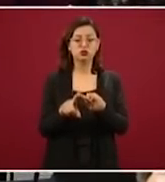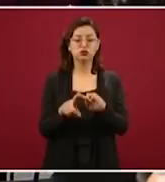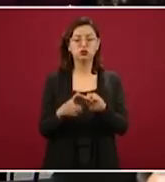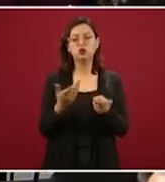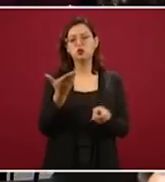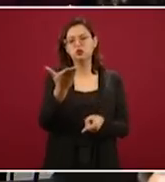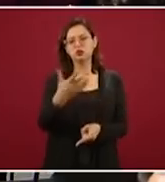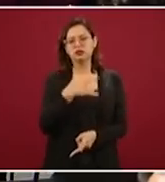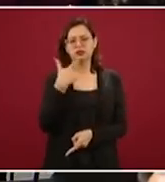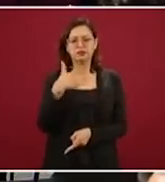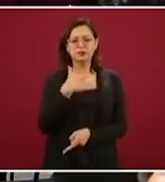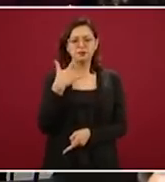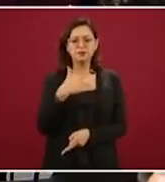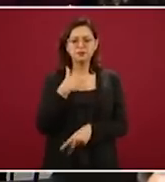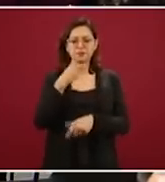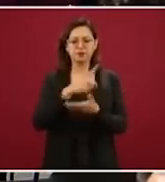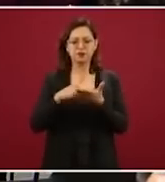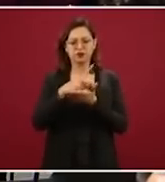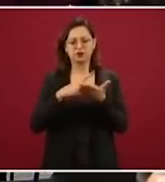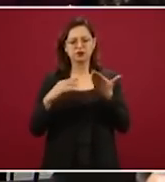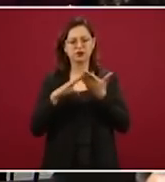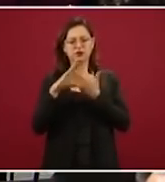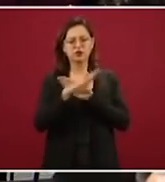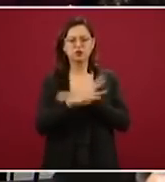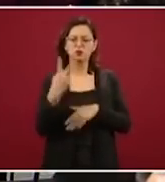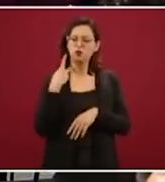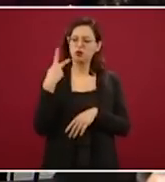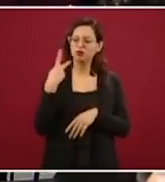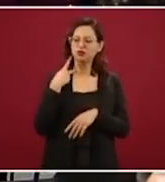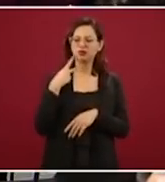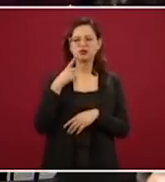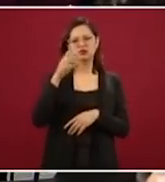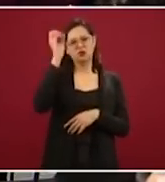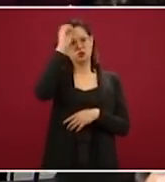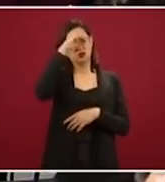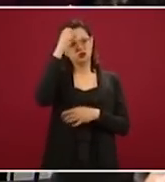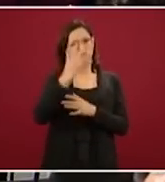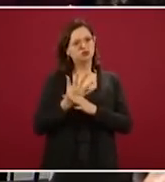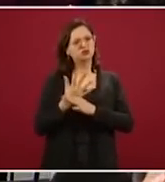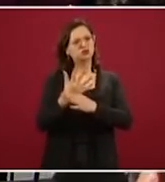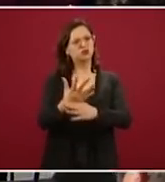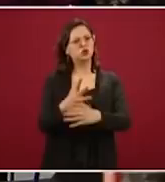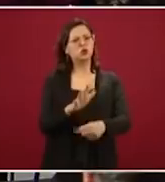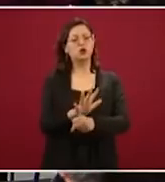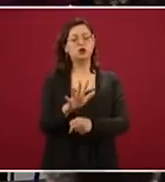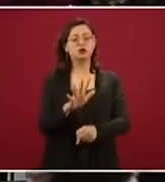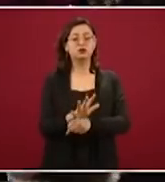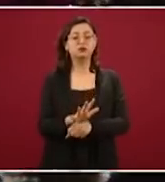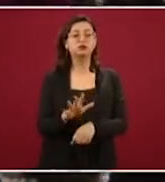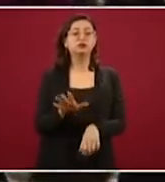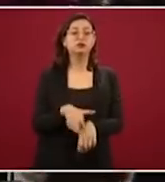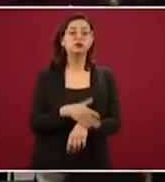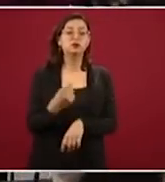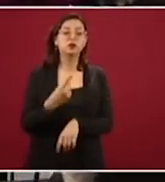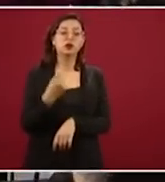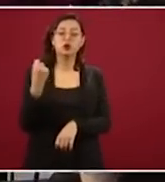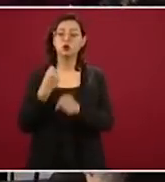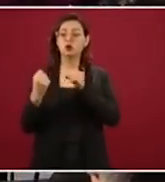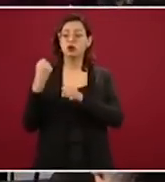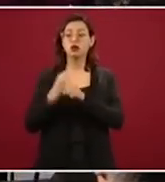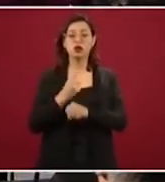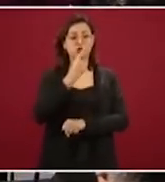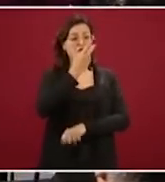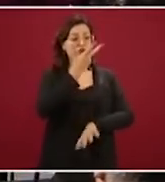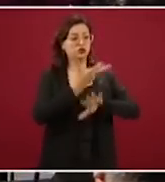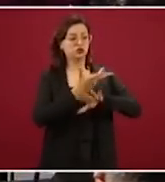la política antidrogas? Vimos que el año pasado Estados Unidos… pues tenía algunas, el gobierno estadounidense